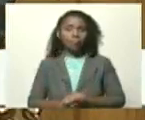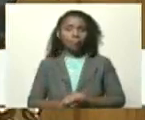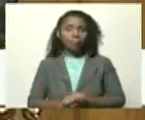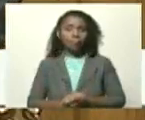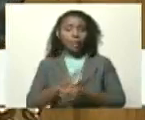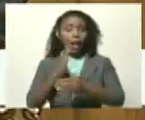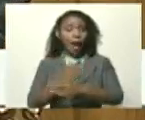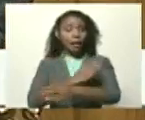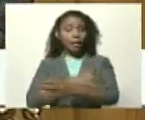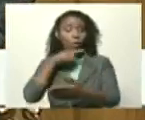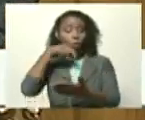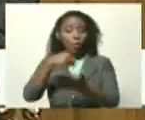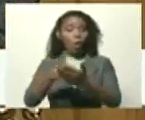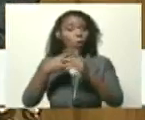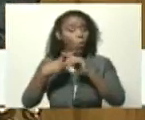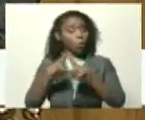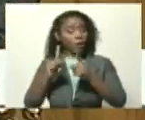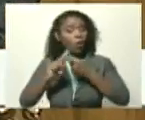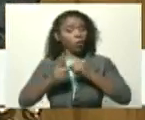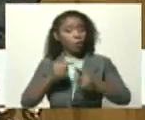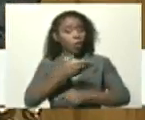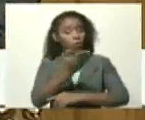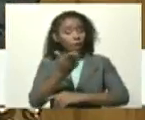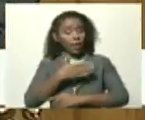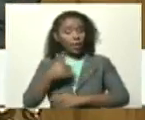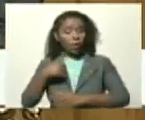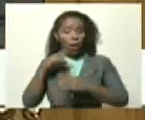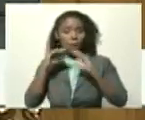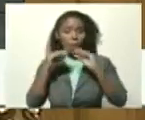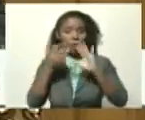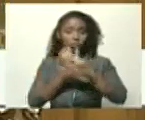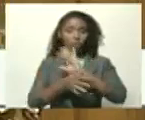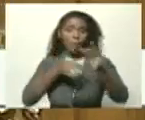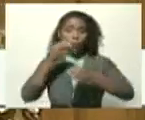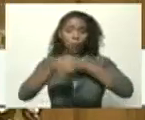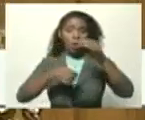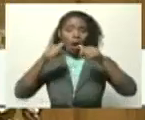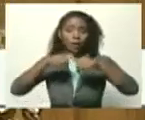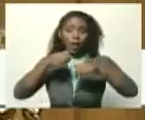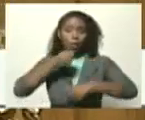antes de mencionarles otra cosa que quiero hablar con ustedes, aquí está un periodista